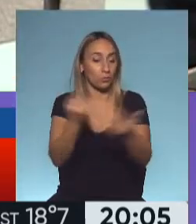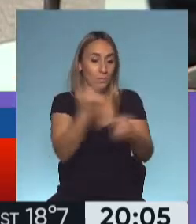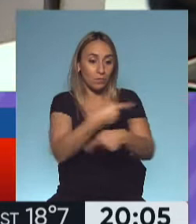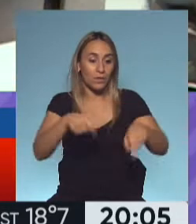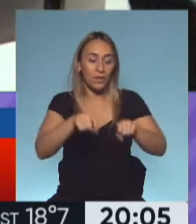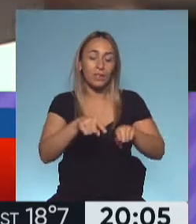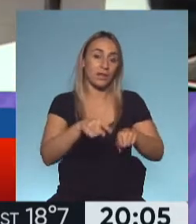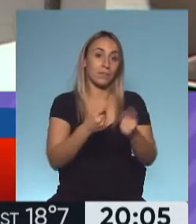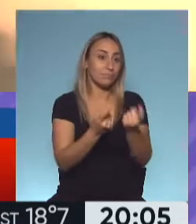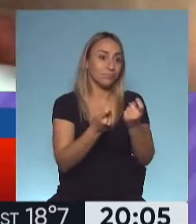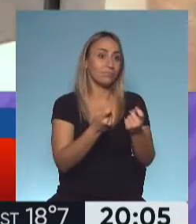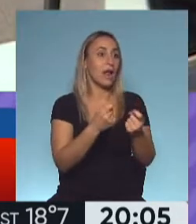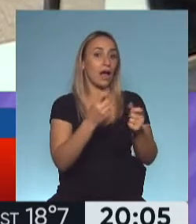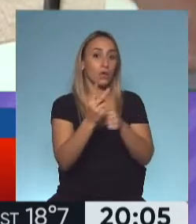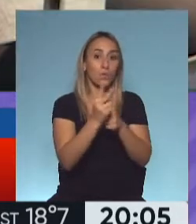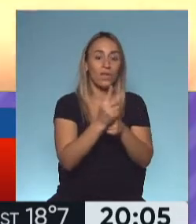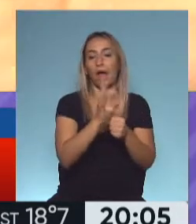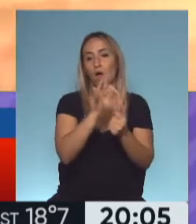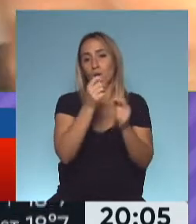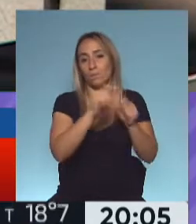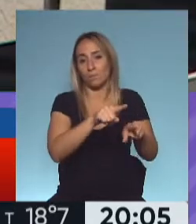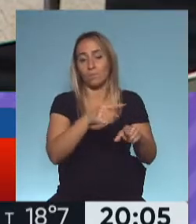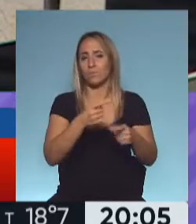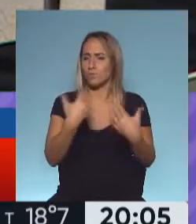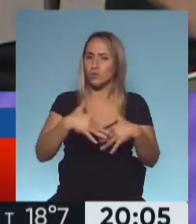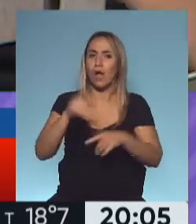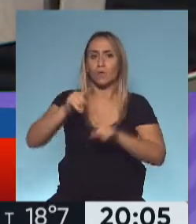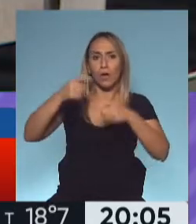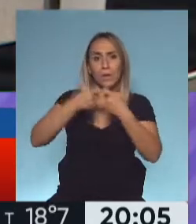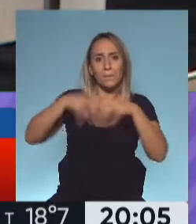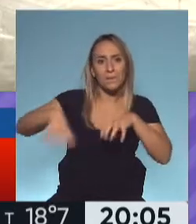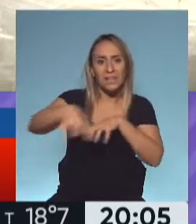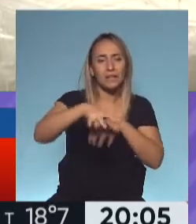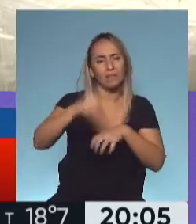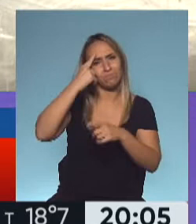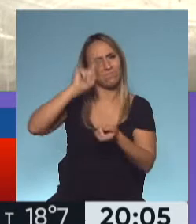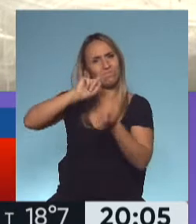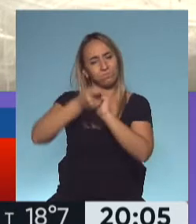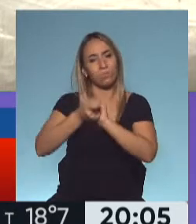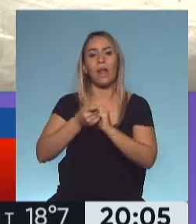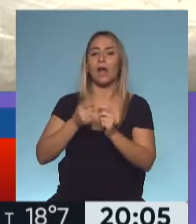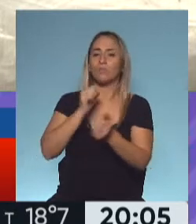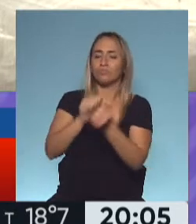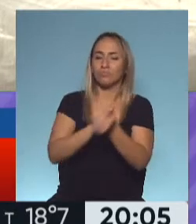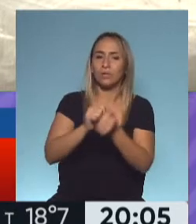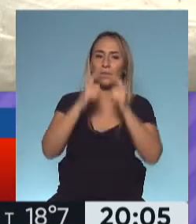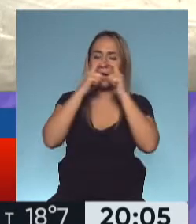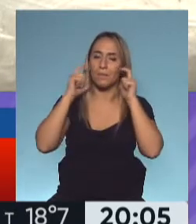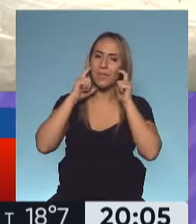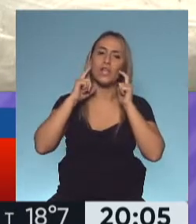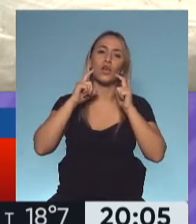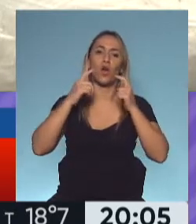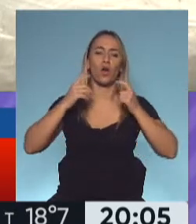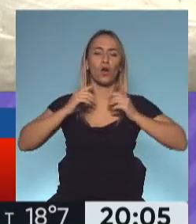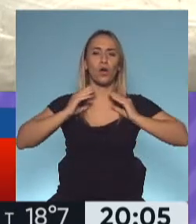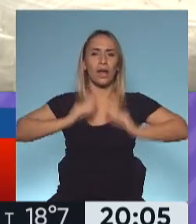en el marco de la pandemia. Han sido muchísimos los casos: barbijos, camisolines, respiradores, todo lo que tiene